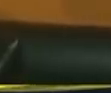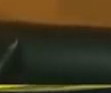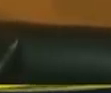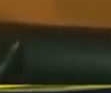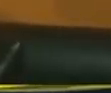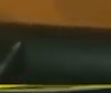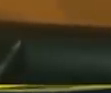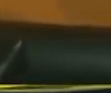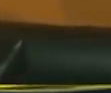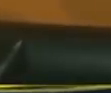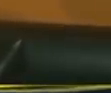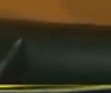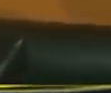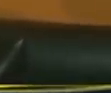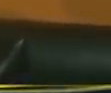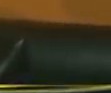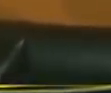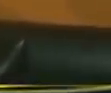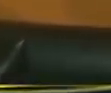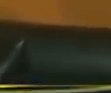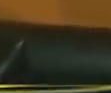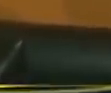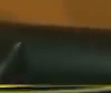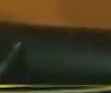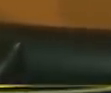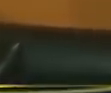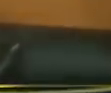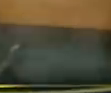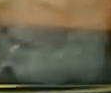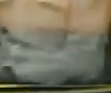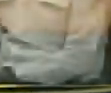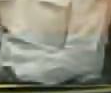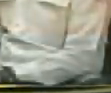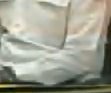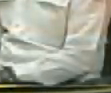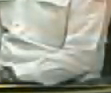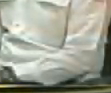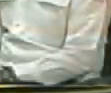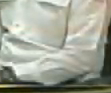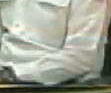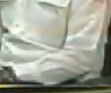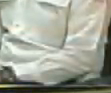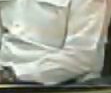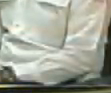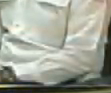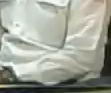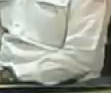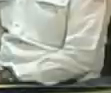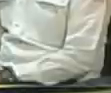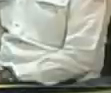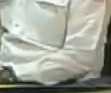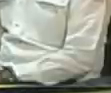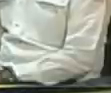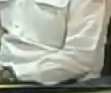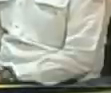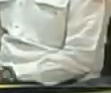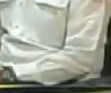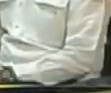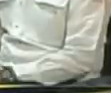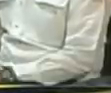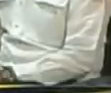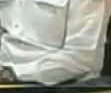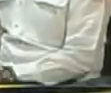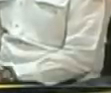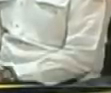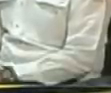presidente, sino una llave para un nuevo futuro, para un nuevo logro, para nuevas metas y sobre todo para nuevos emprendimientos para los